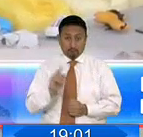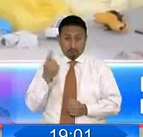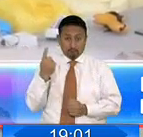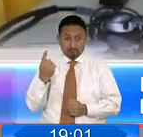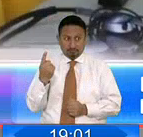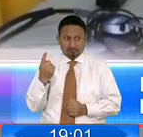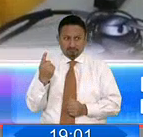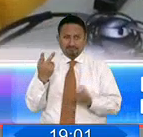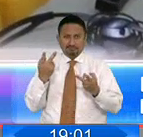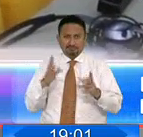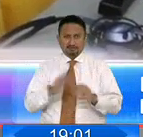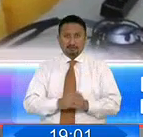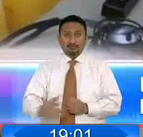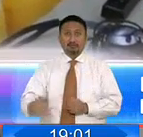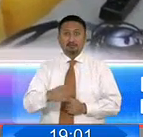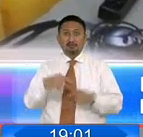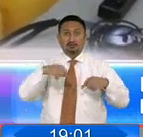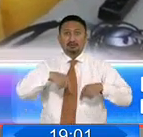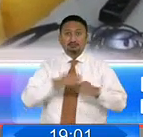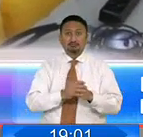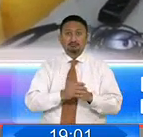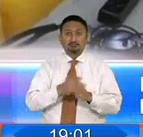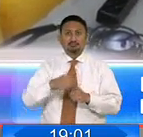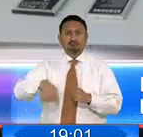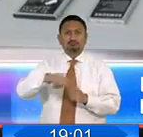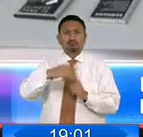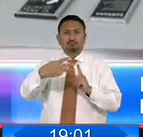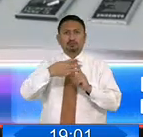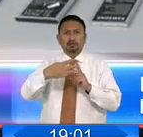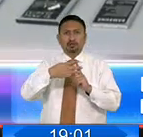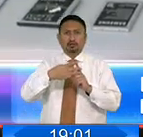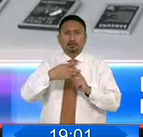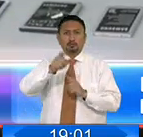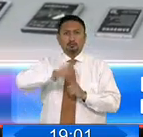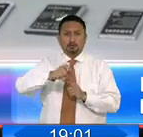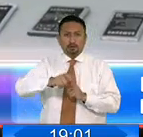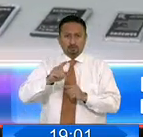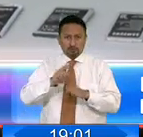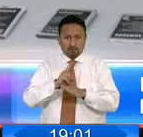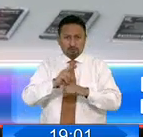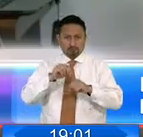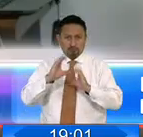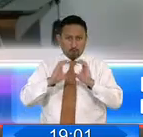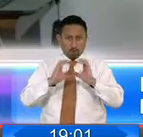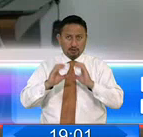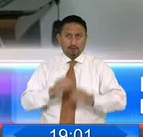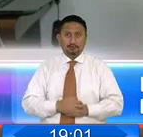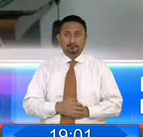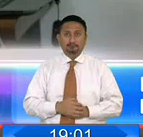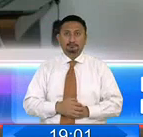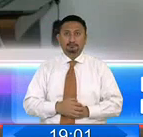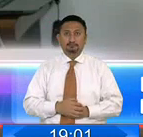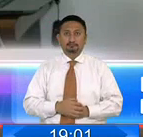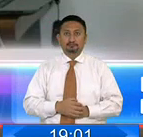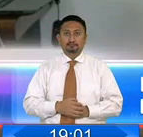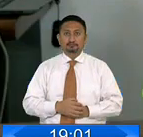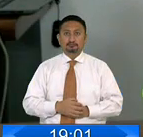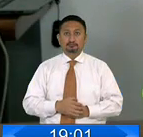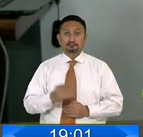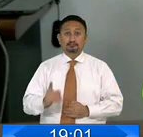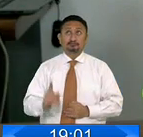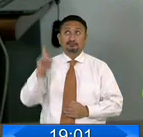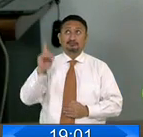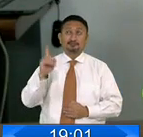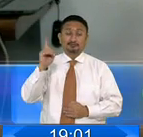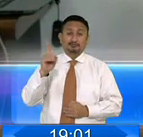hallaron también había una red de internet con la que los reos usaban para comunicarse en la parte de las terrazas